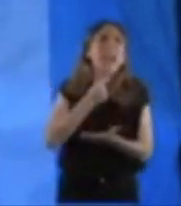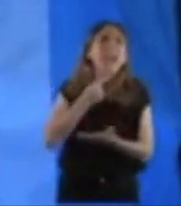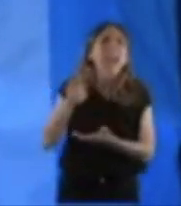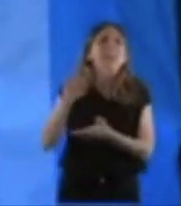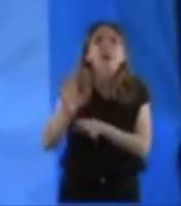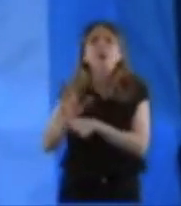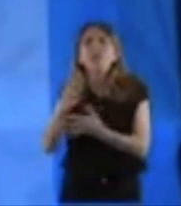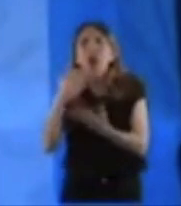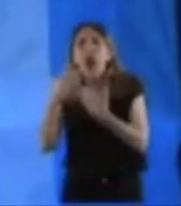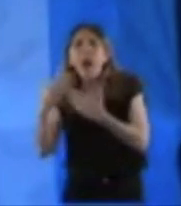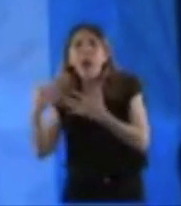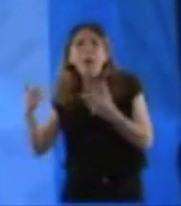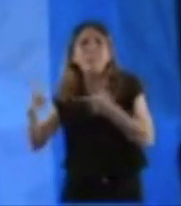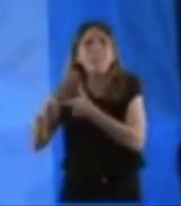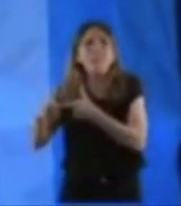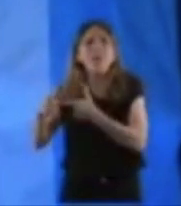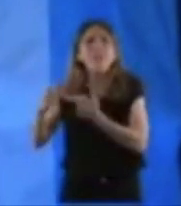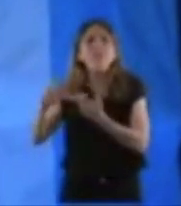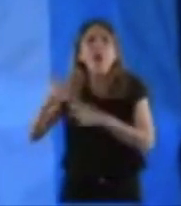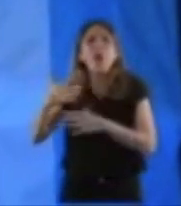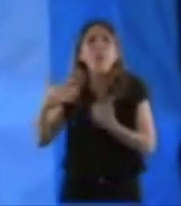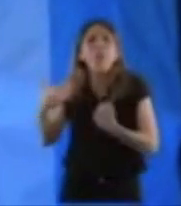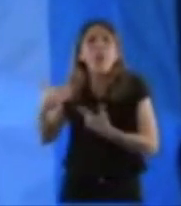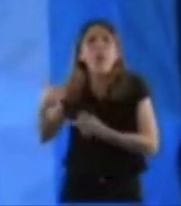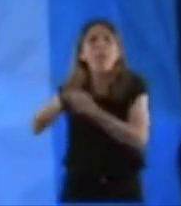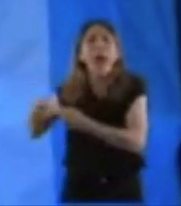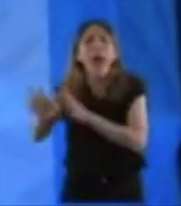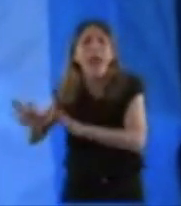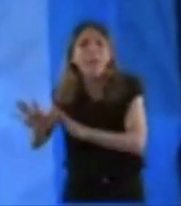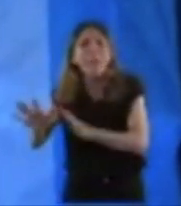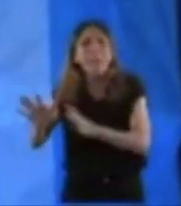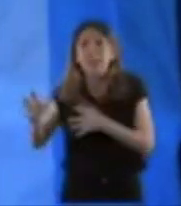como queremos, con el Fondo Nacional,